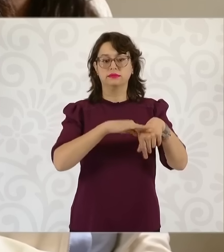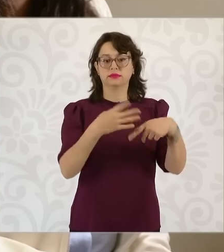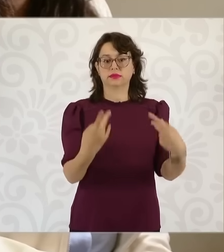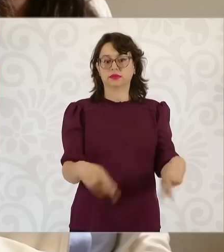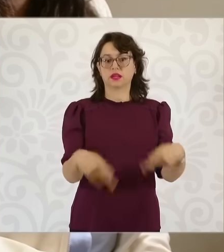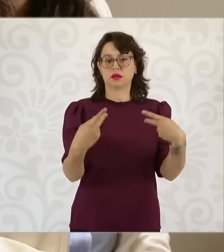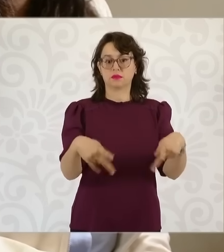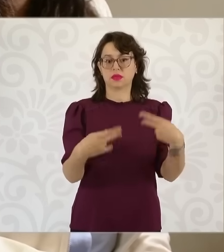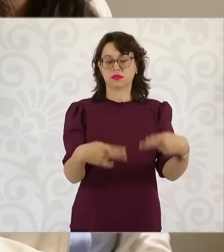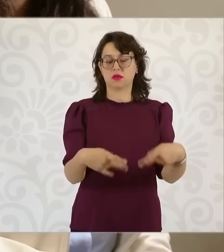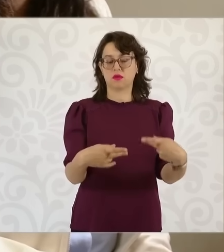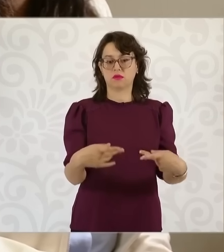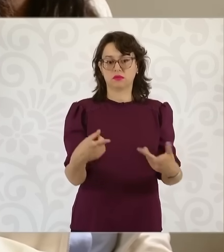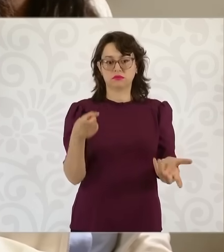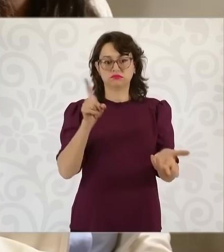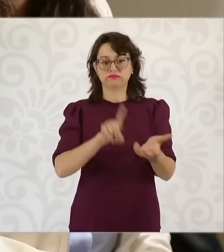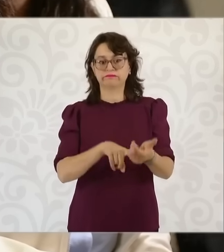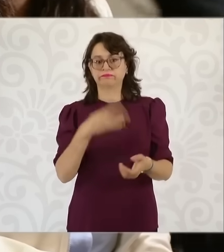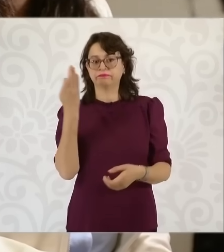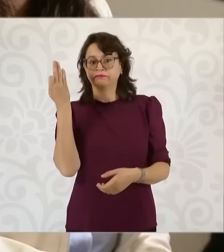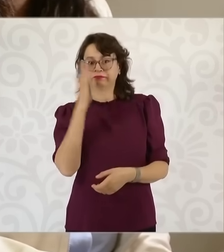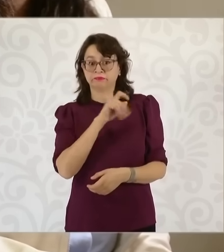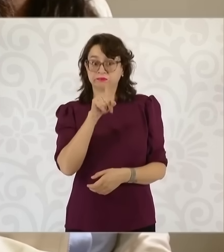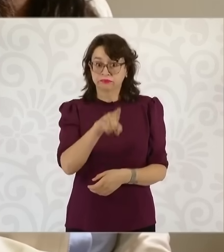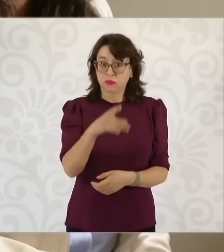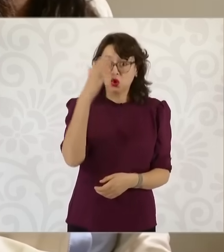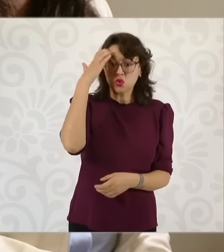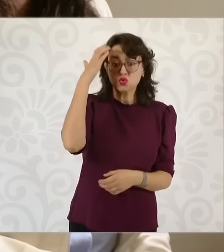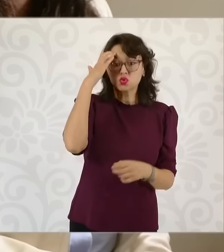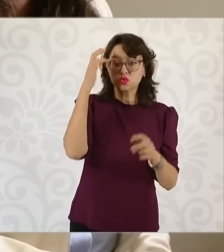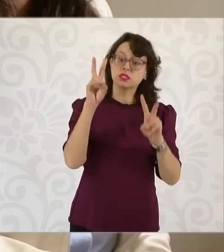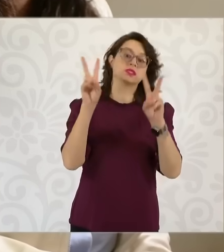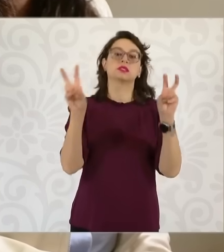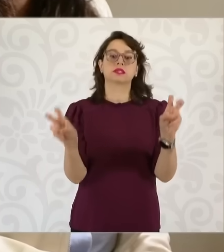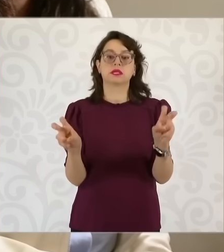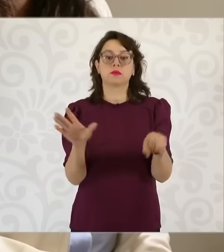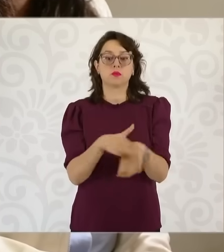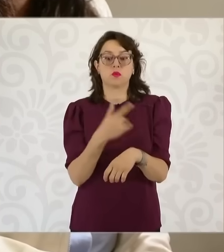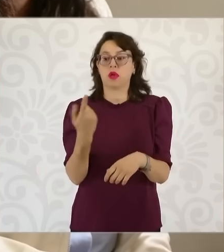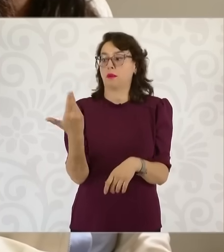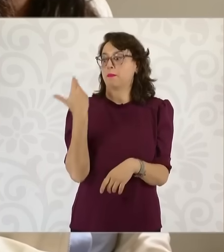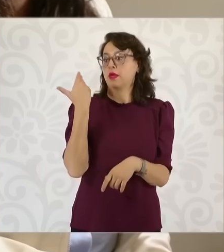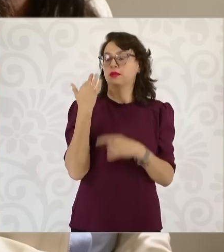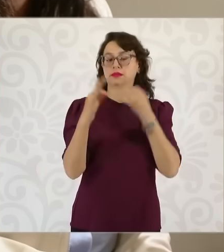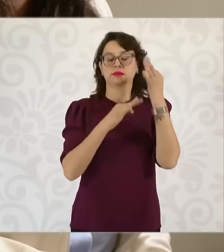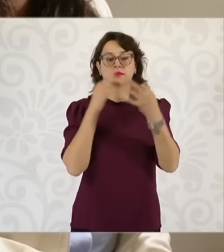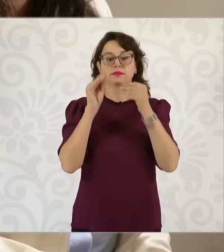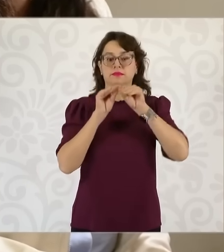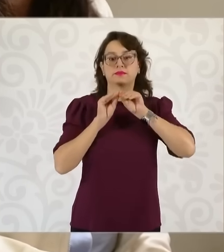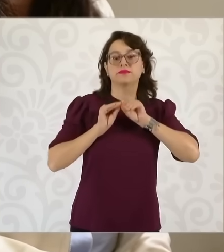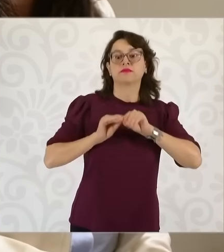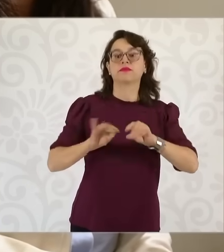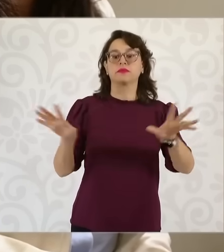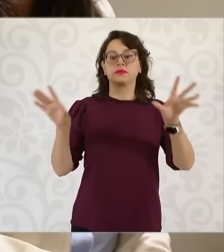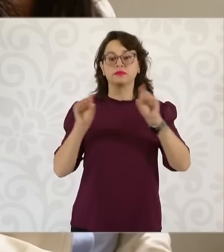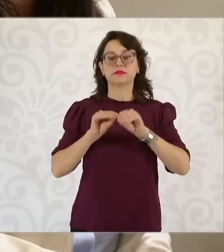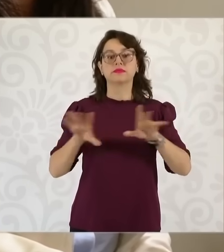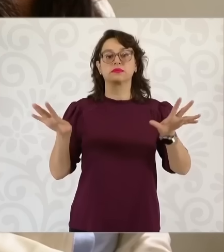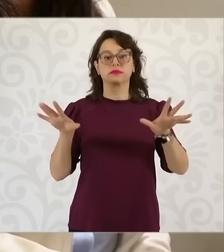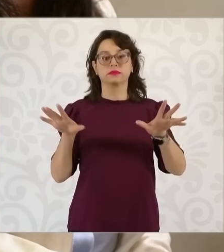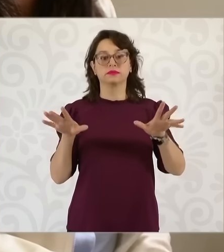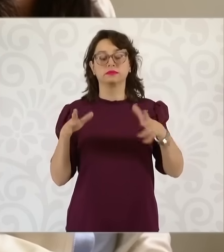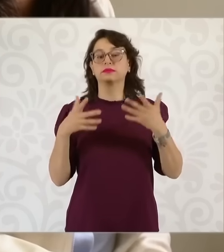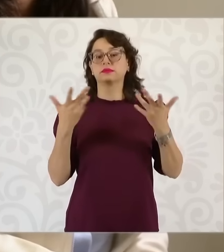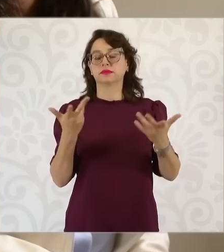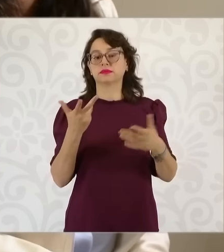Instituto de Cancerología Estatal. Saber si conocen algo. En medios, en una publicación impresa se difundió que incluso